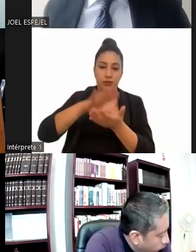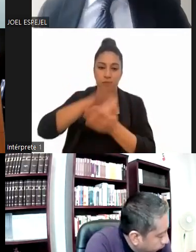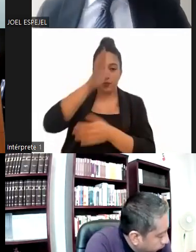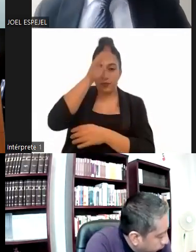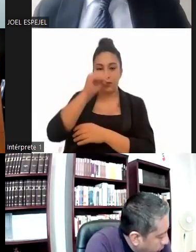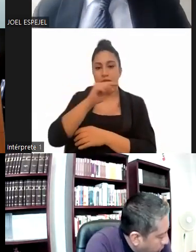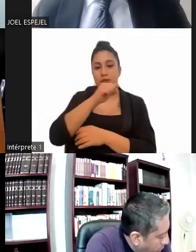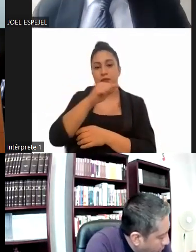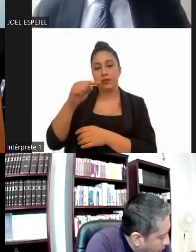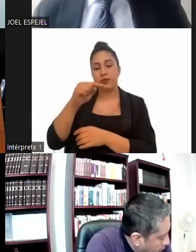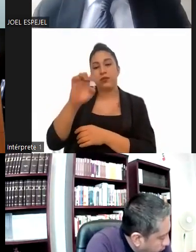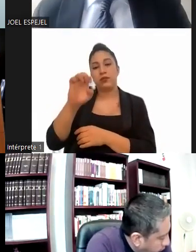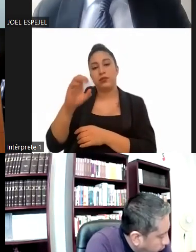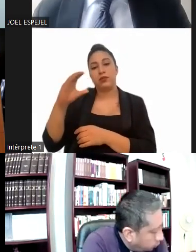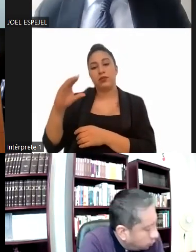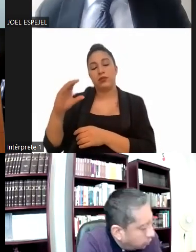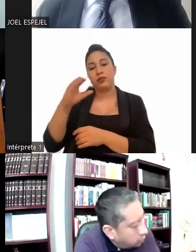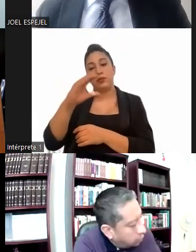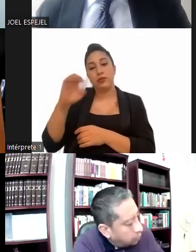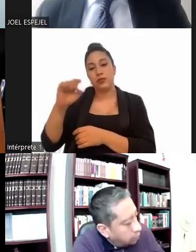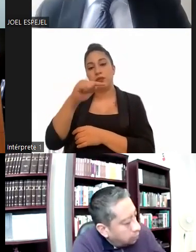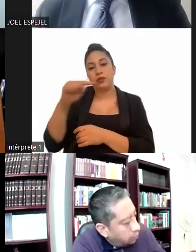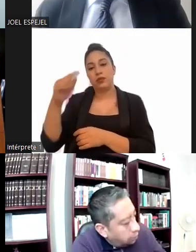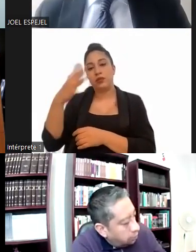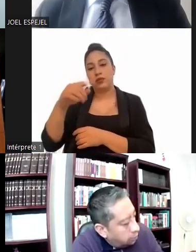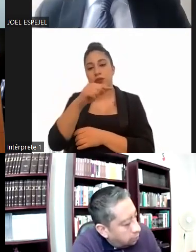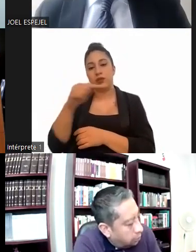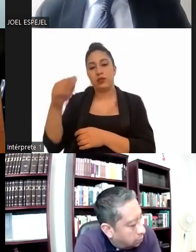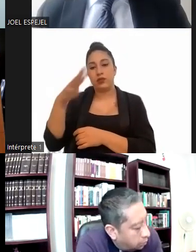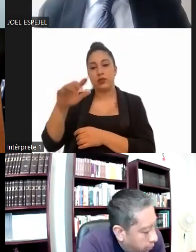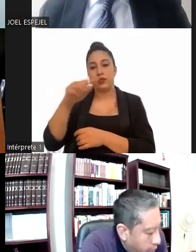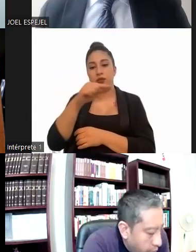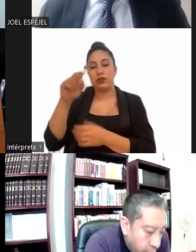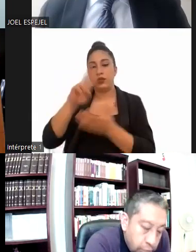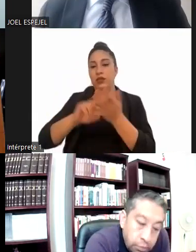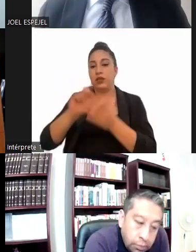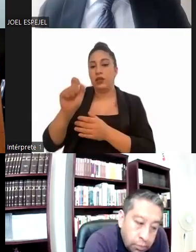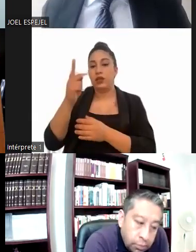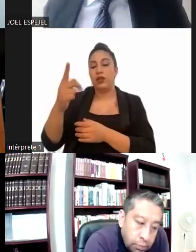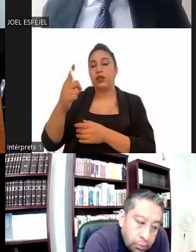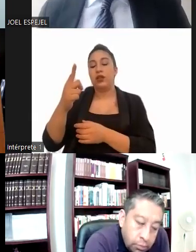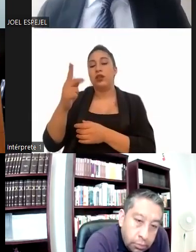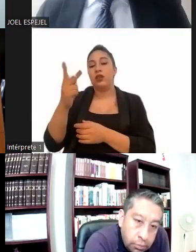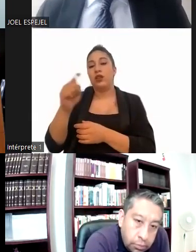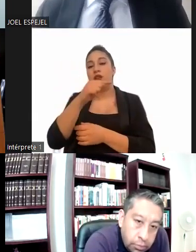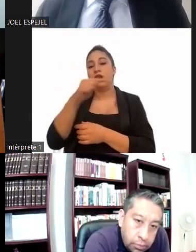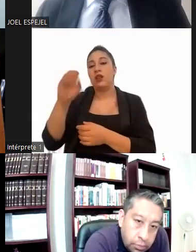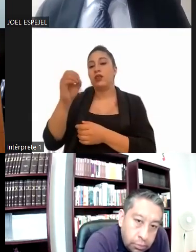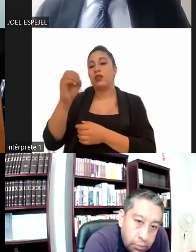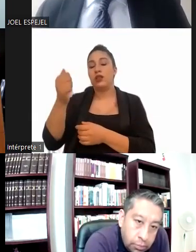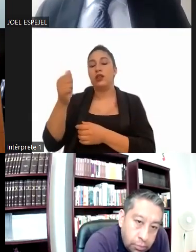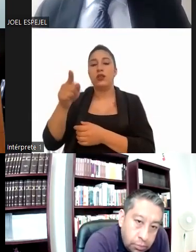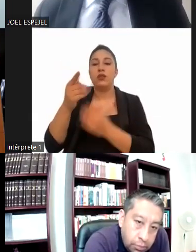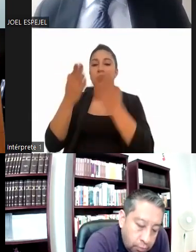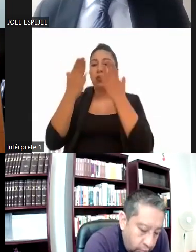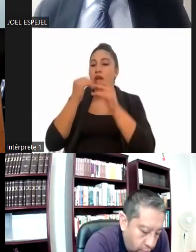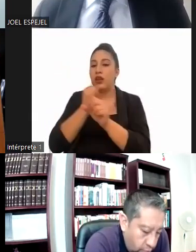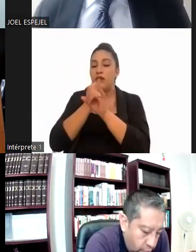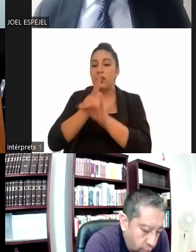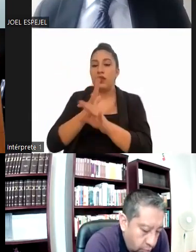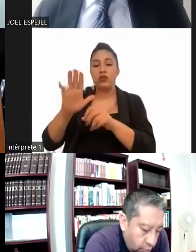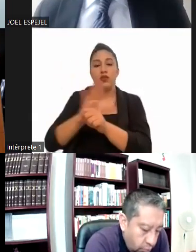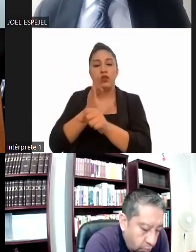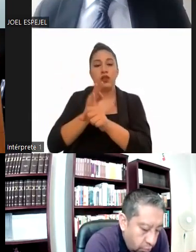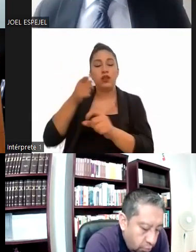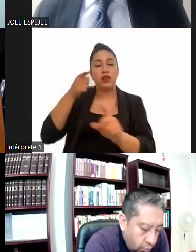CT-CE-10-10-2022-06. Primero, Se declara inexistencia de información en materia del recurso de revisión